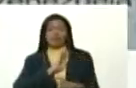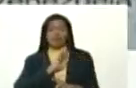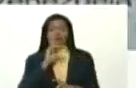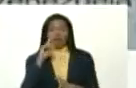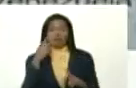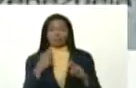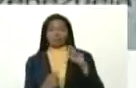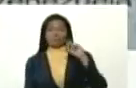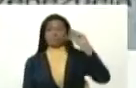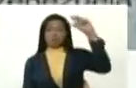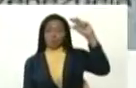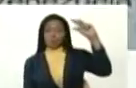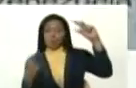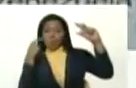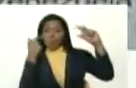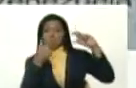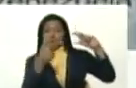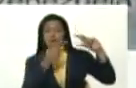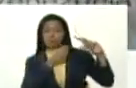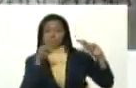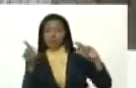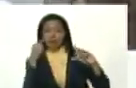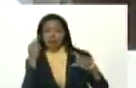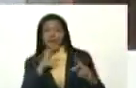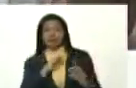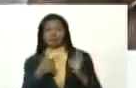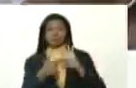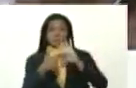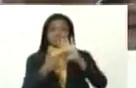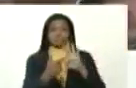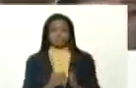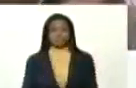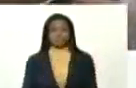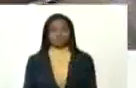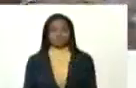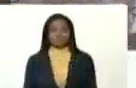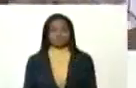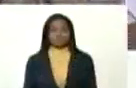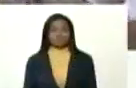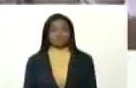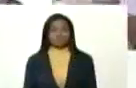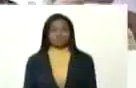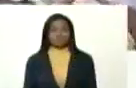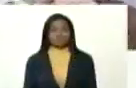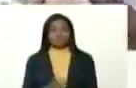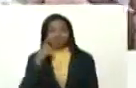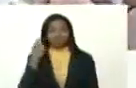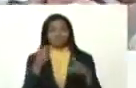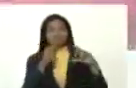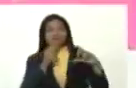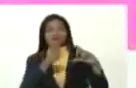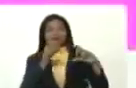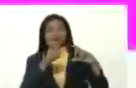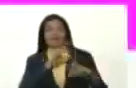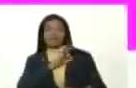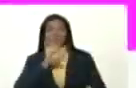Pela por tu carnet, pues. Que aquí tengo el mío, mira. Aquí tengo mi carnet de la